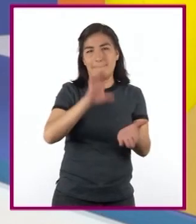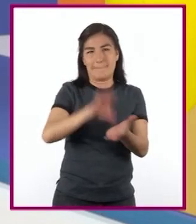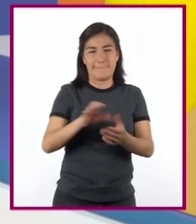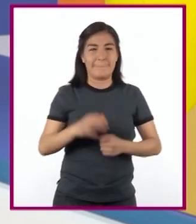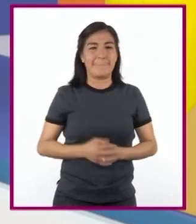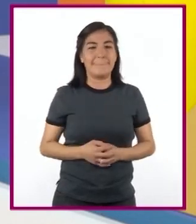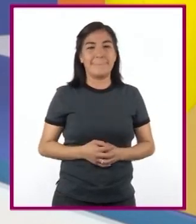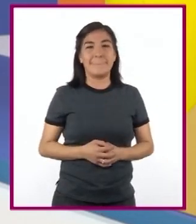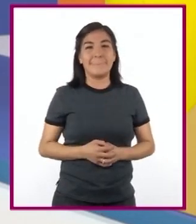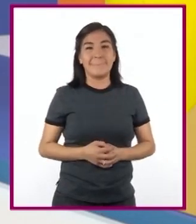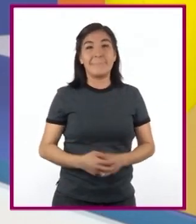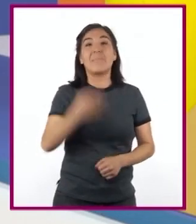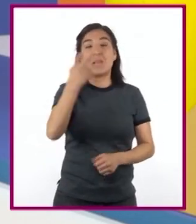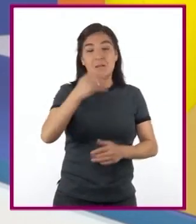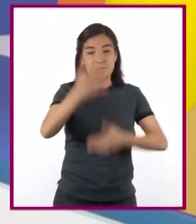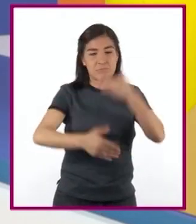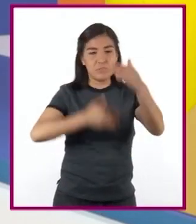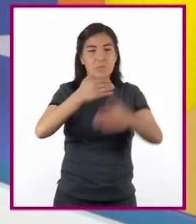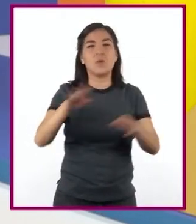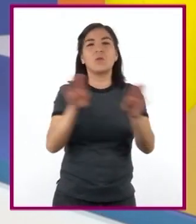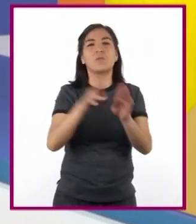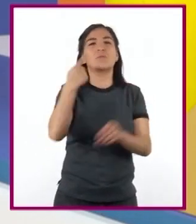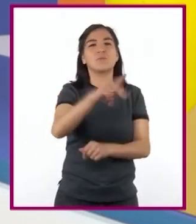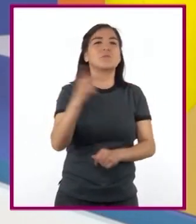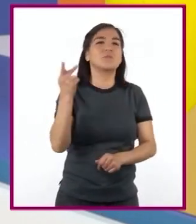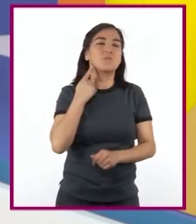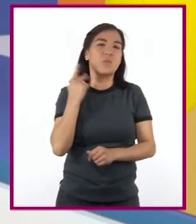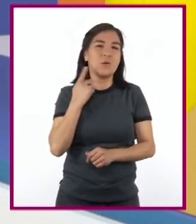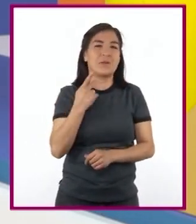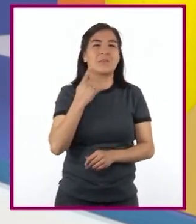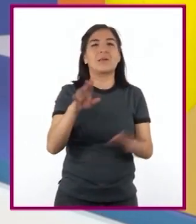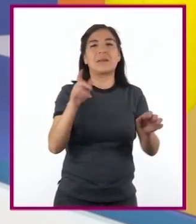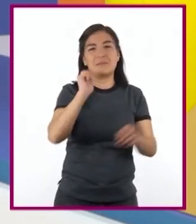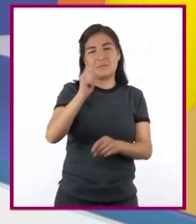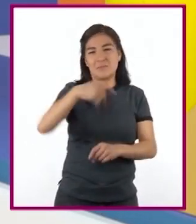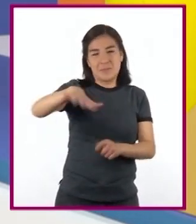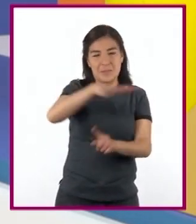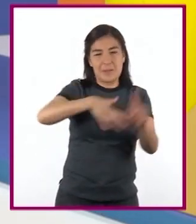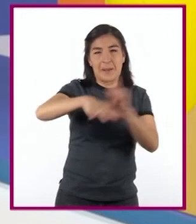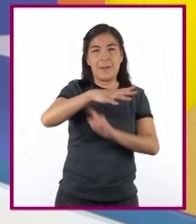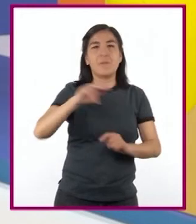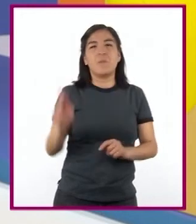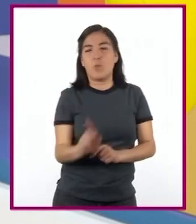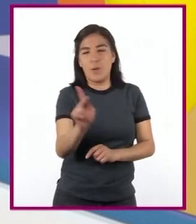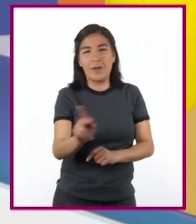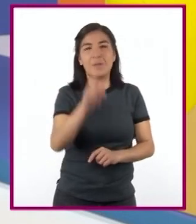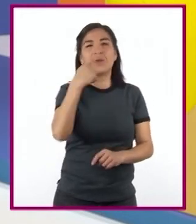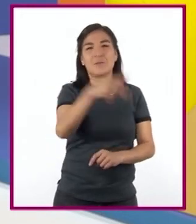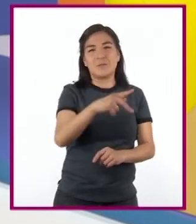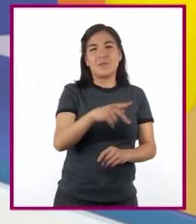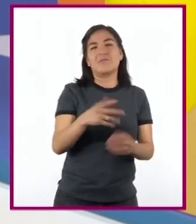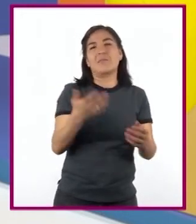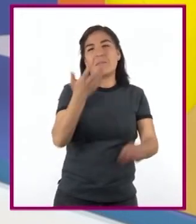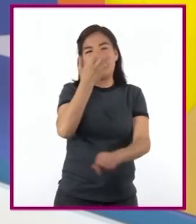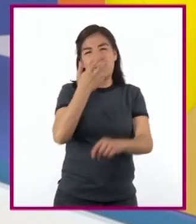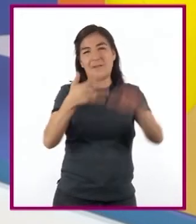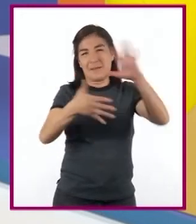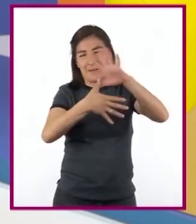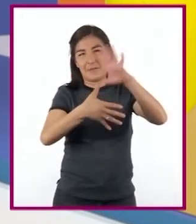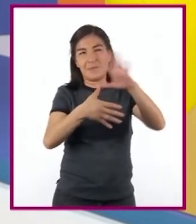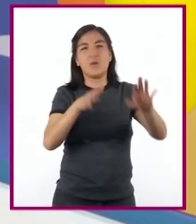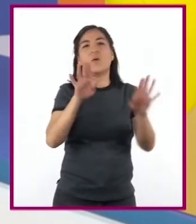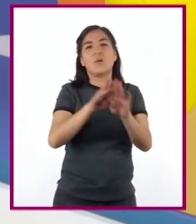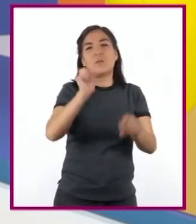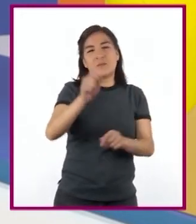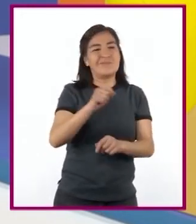Este hecho incrementó la influencia política de los criollos americanos, quienes demandaron ocupar el gobierno en